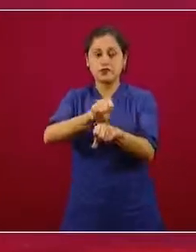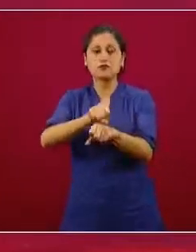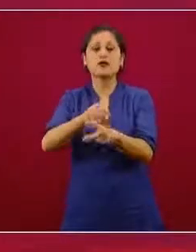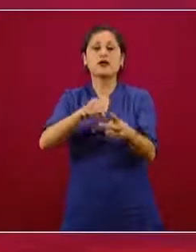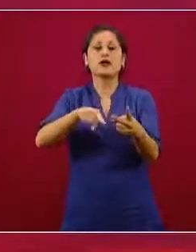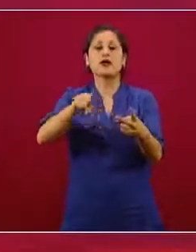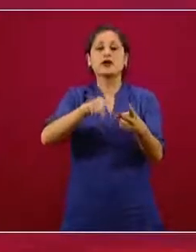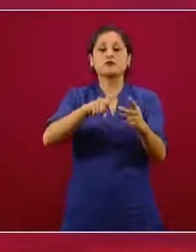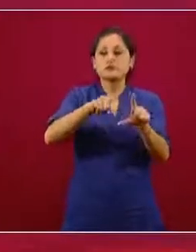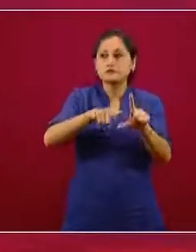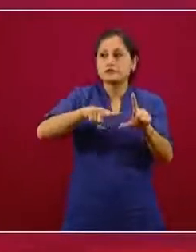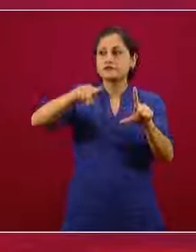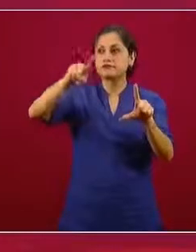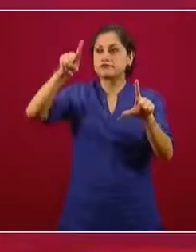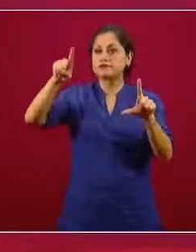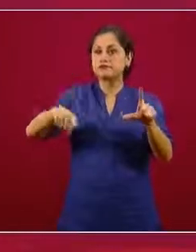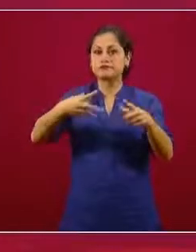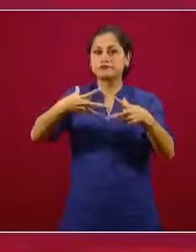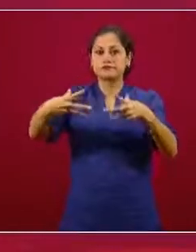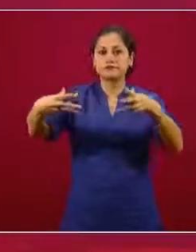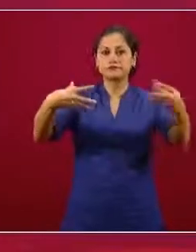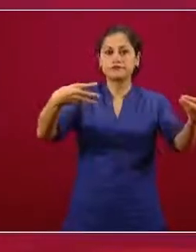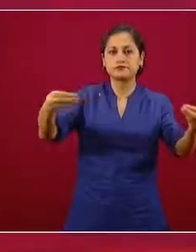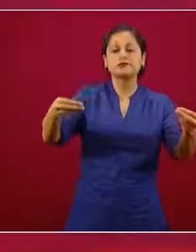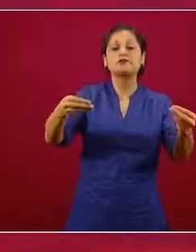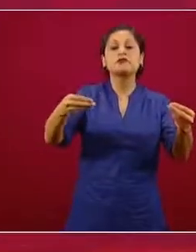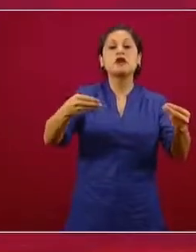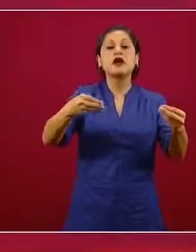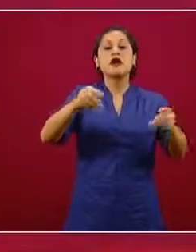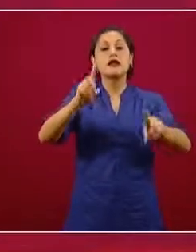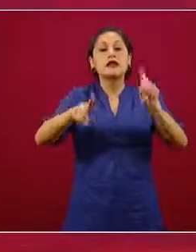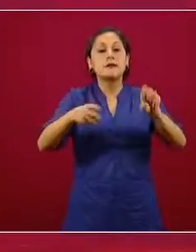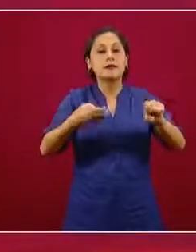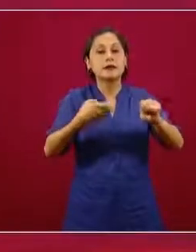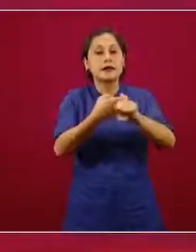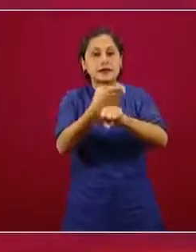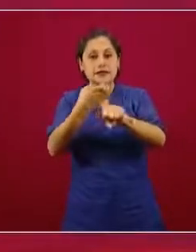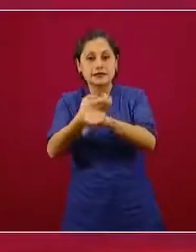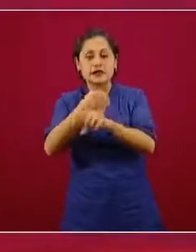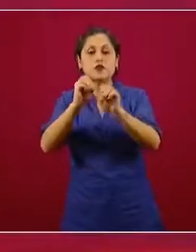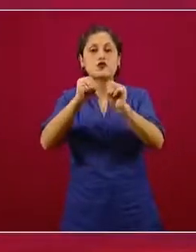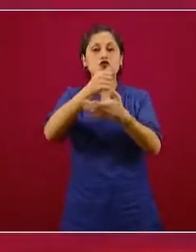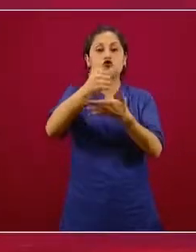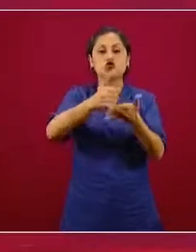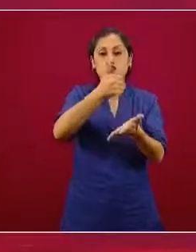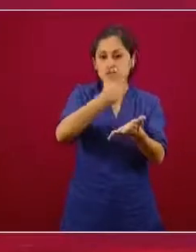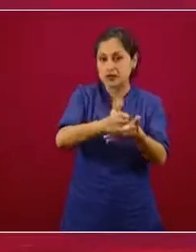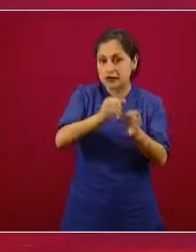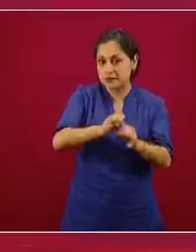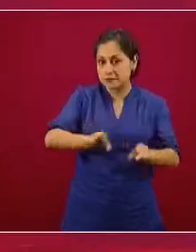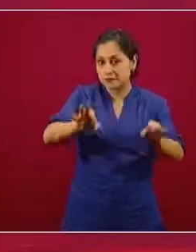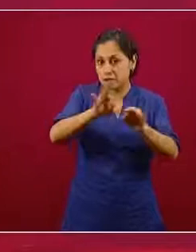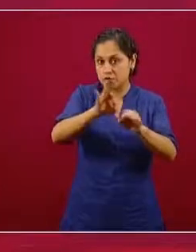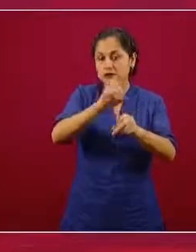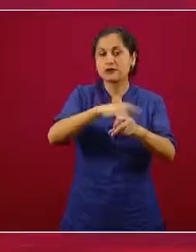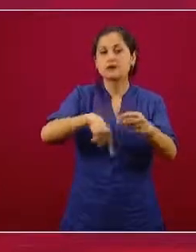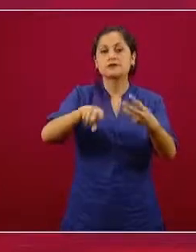epidémicas observadas por entidad federativa o por ciudades emblemáticas o representativas de la